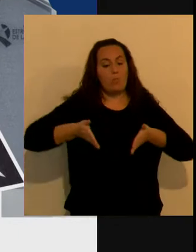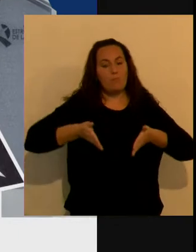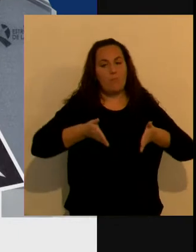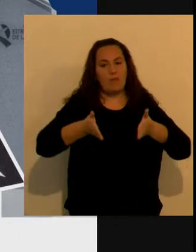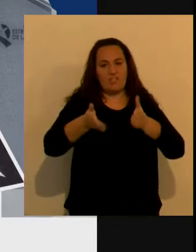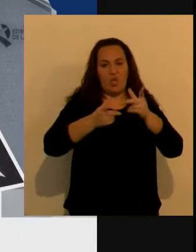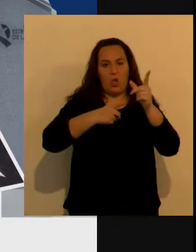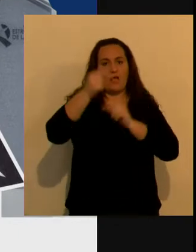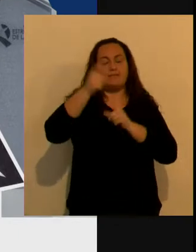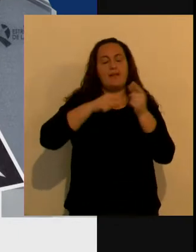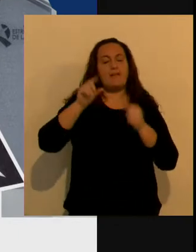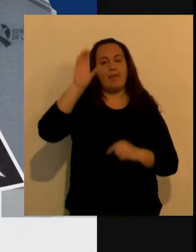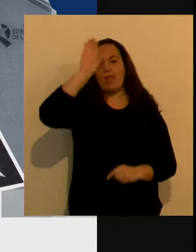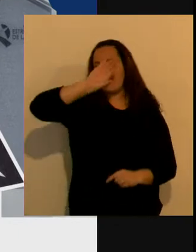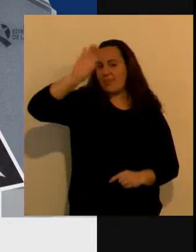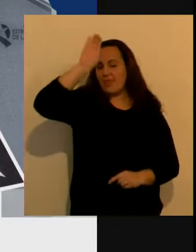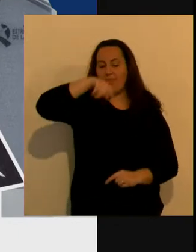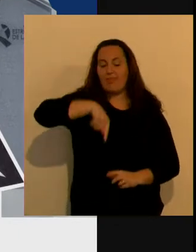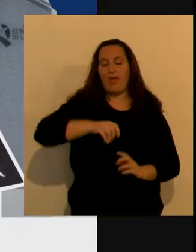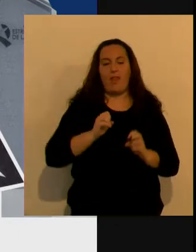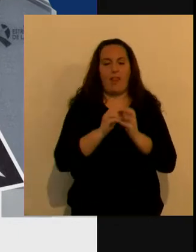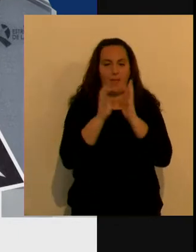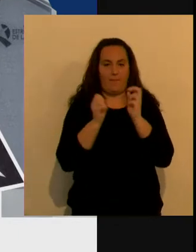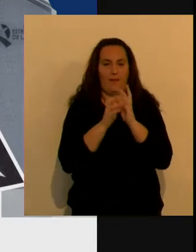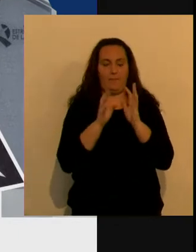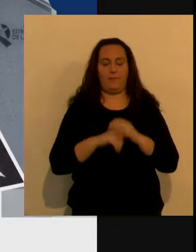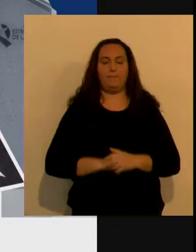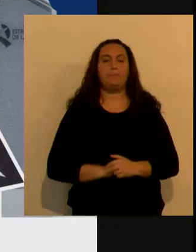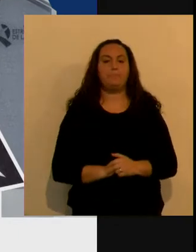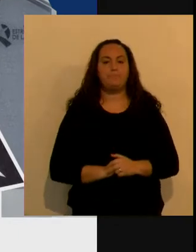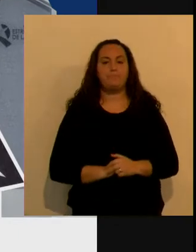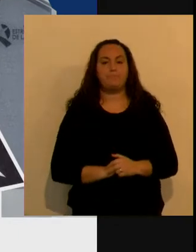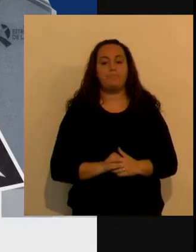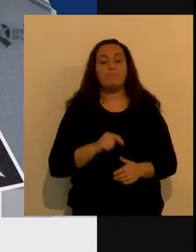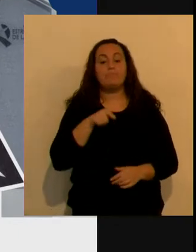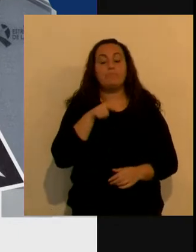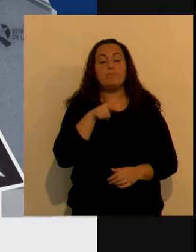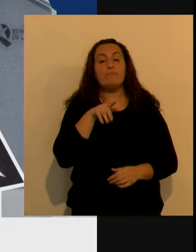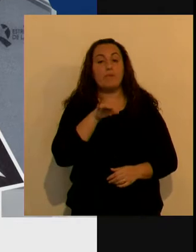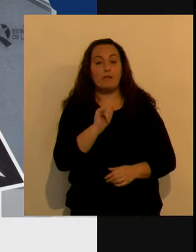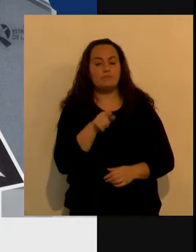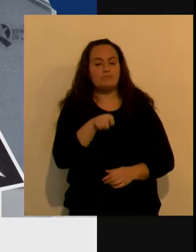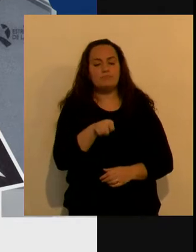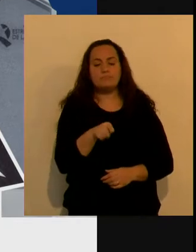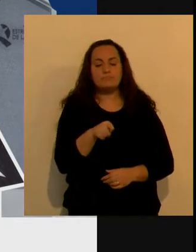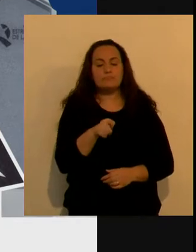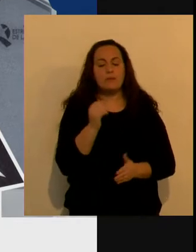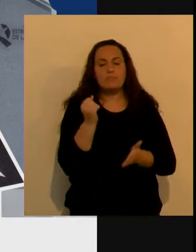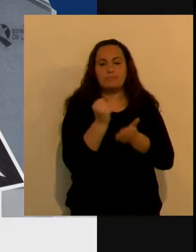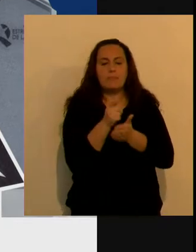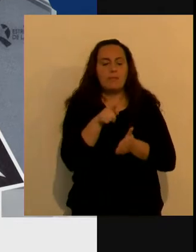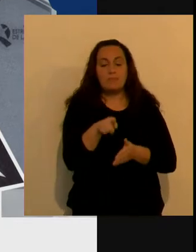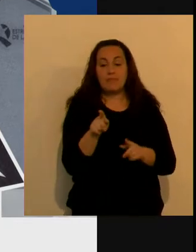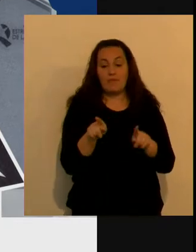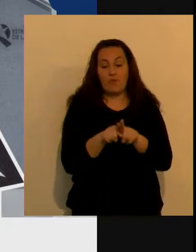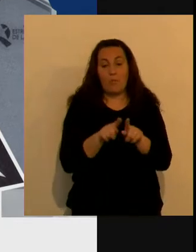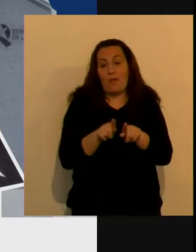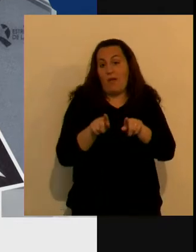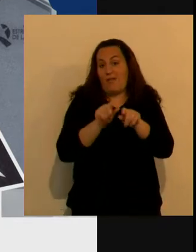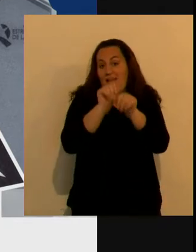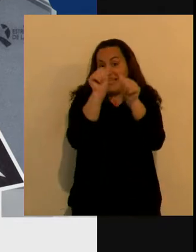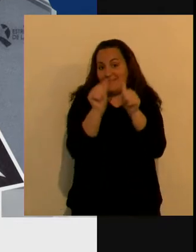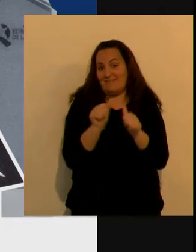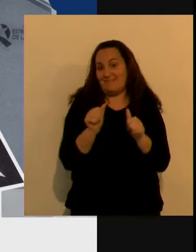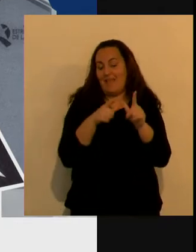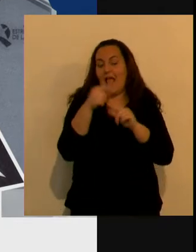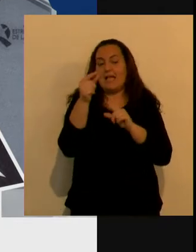las estrellas de la ciencia en La Palma, en el cual plasmar en forma de estrellas en un